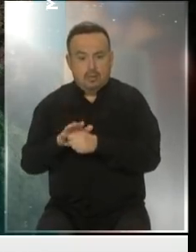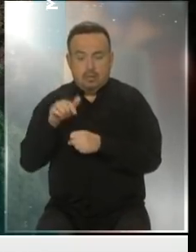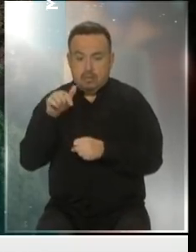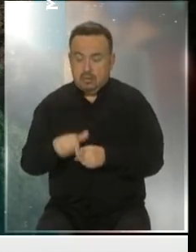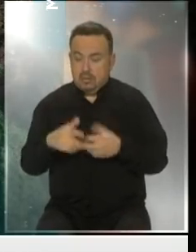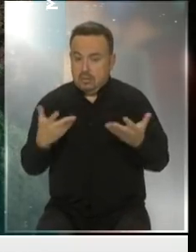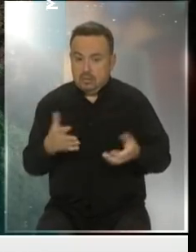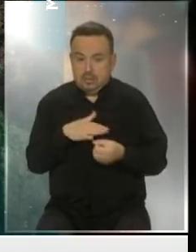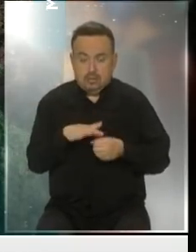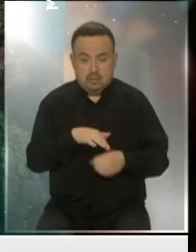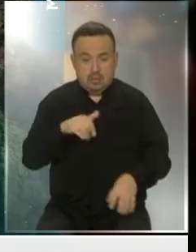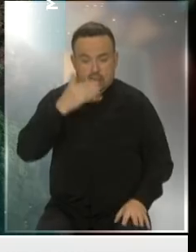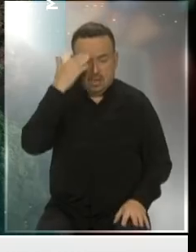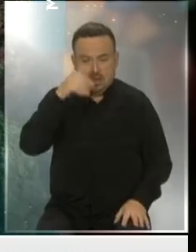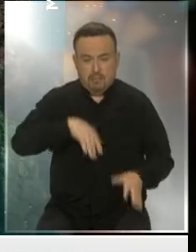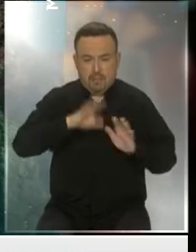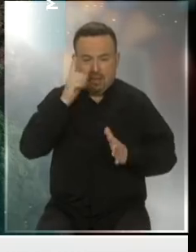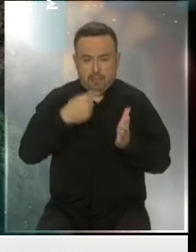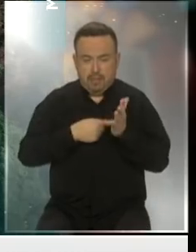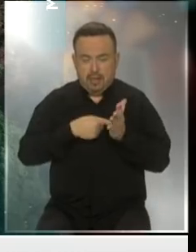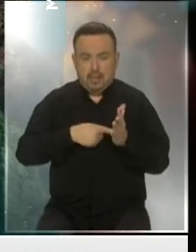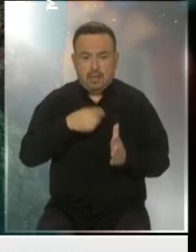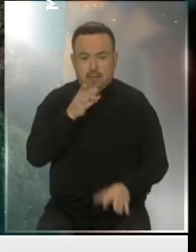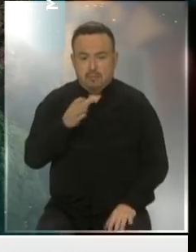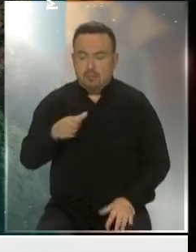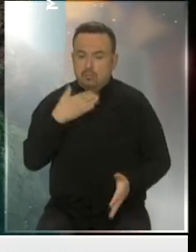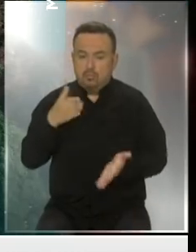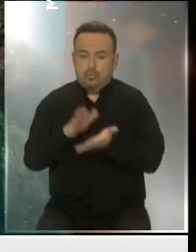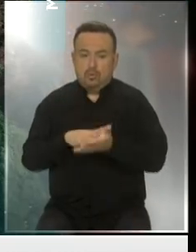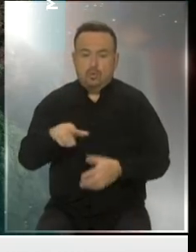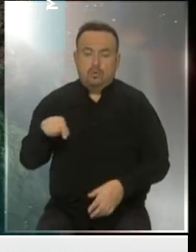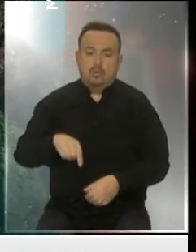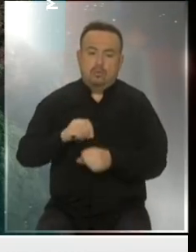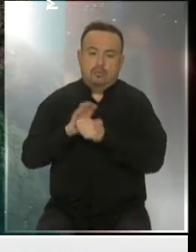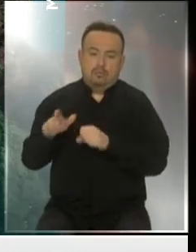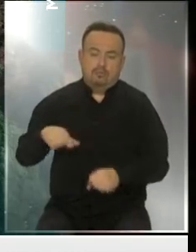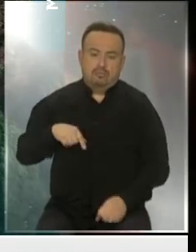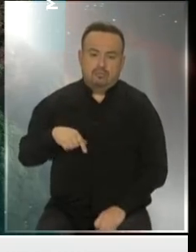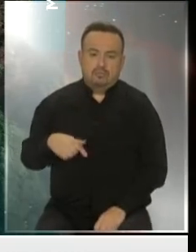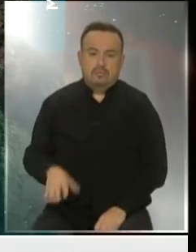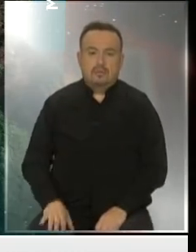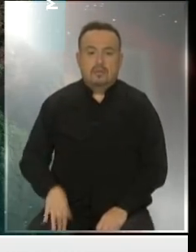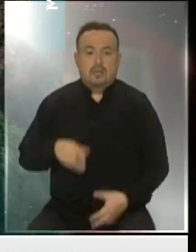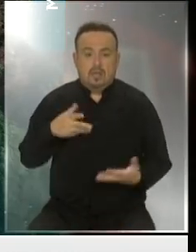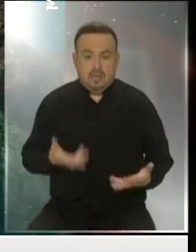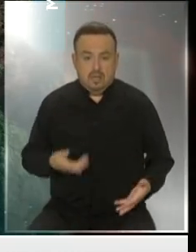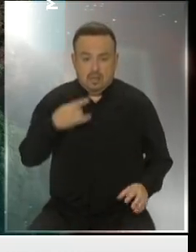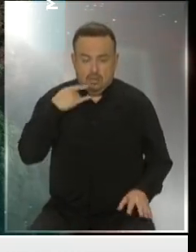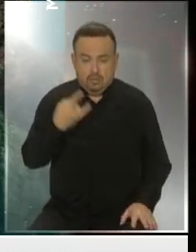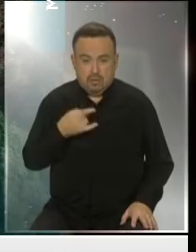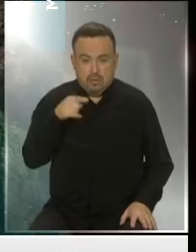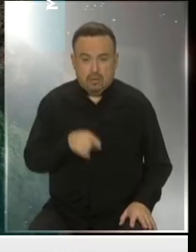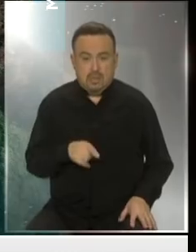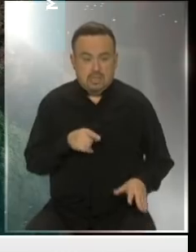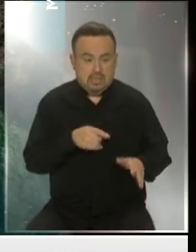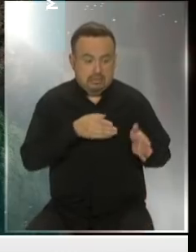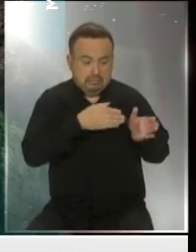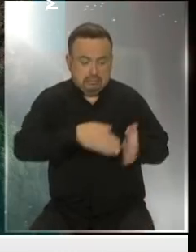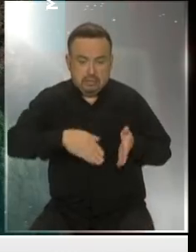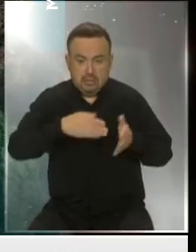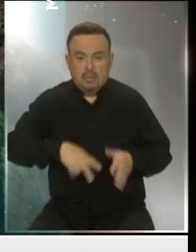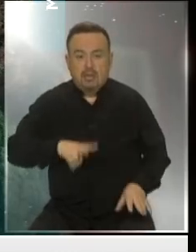una dramática jornada, más de 1.000 personas perdieron la vida a causa de esta pandemia. En medio de la emergencia, el cementerio